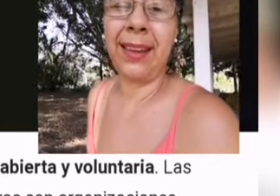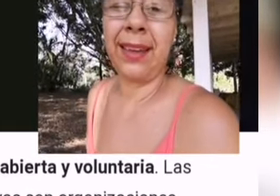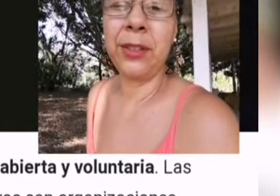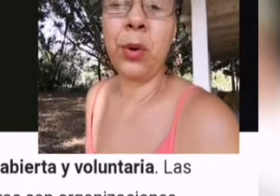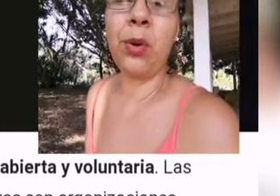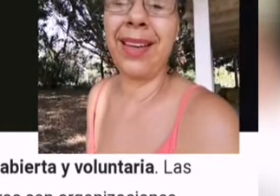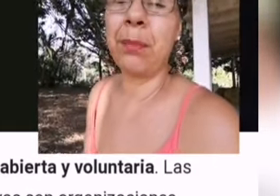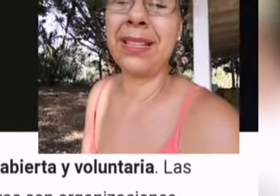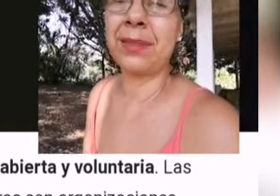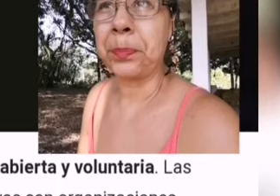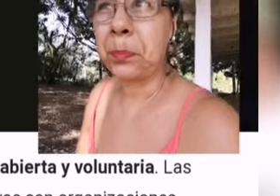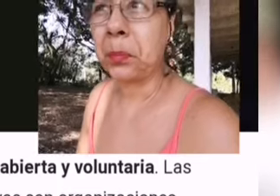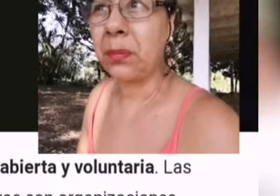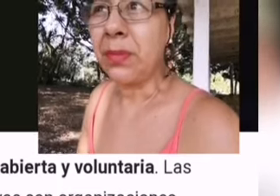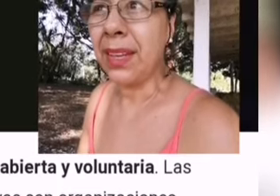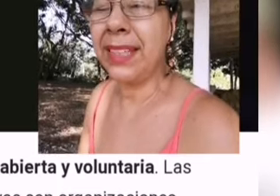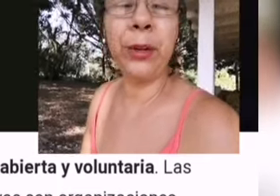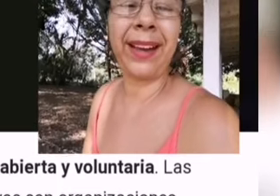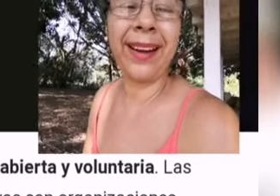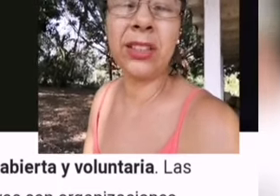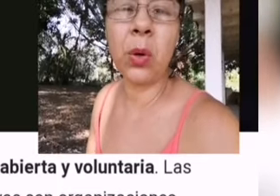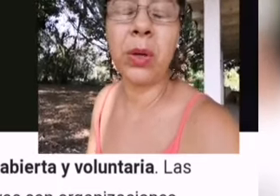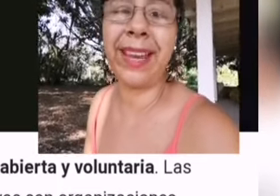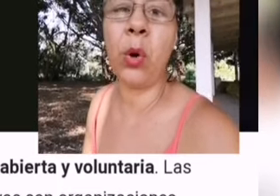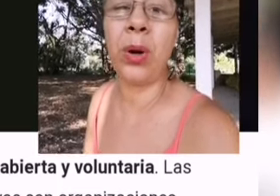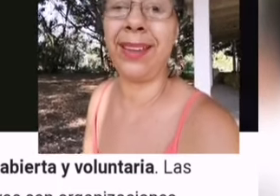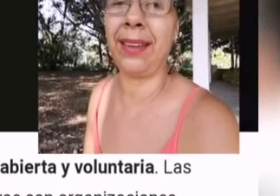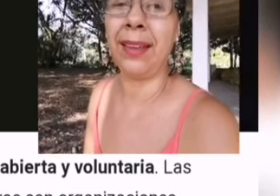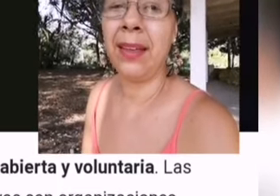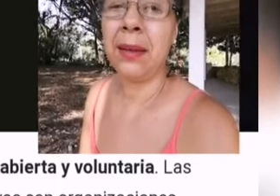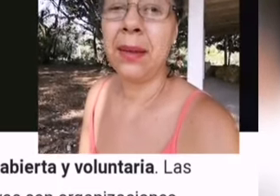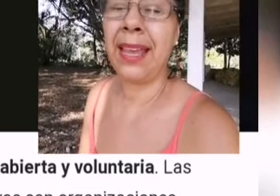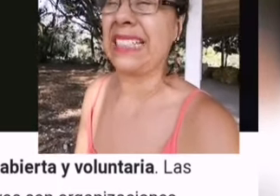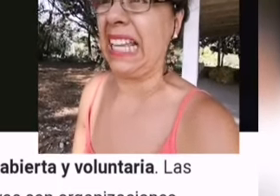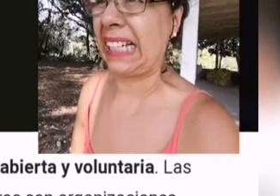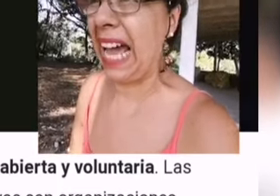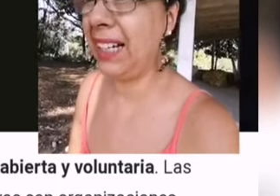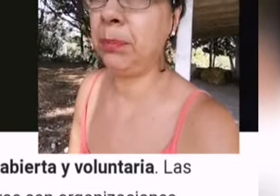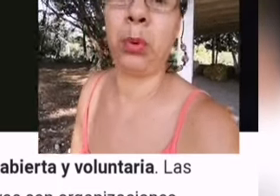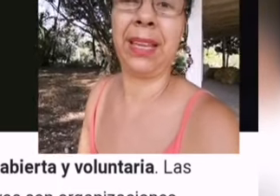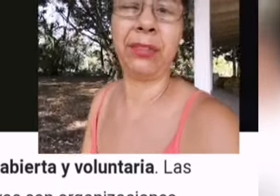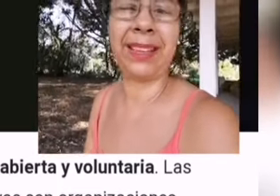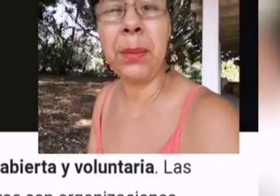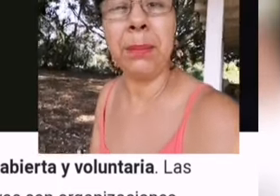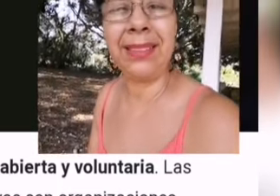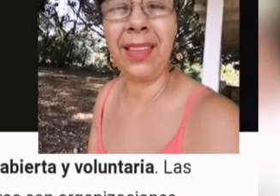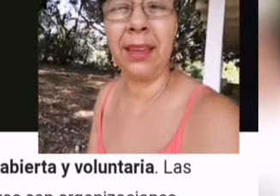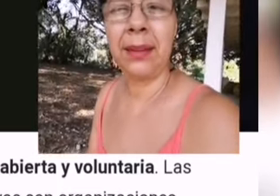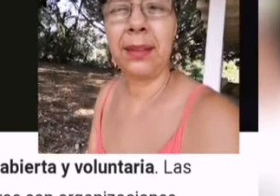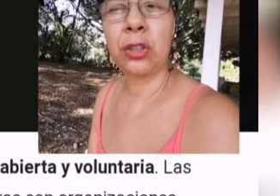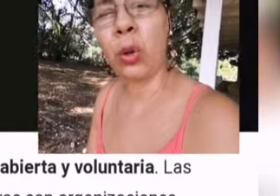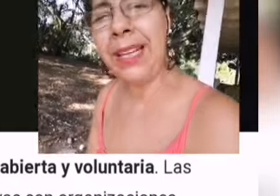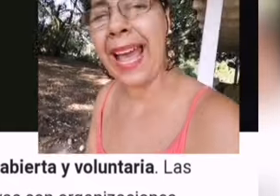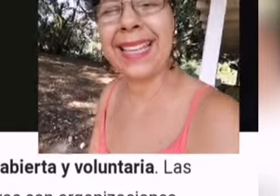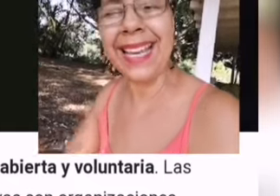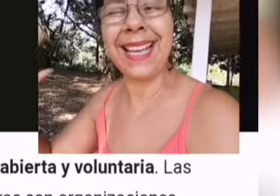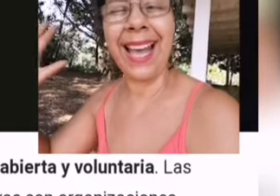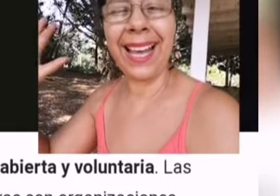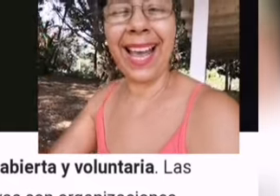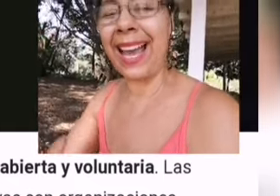No lo sé, yo nada más quiero dejar esto, quiero externar, porque efectivamente